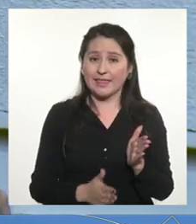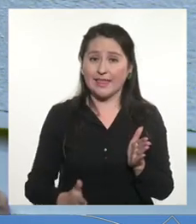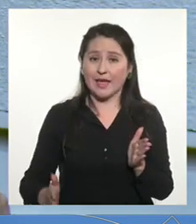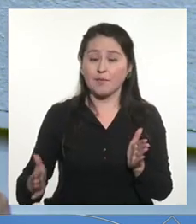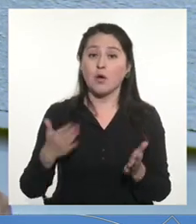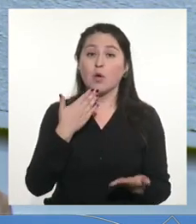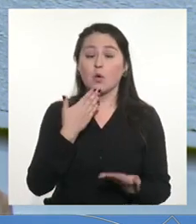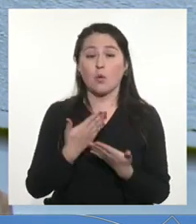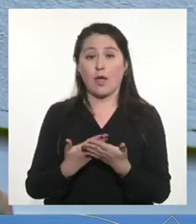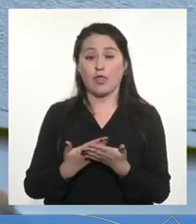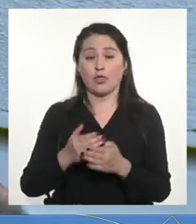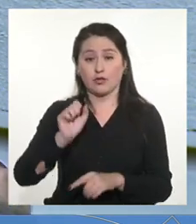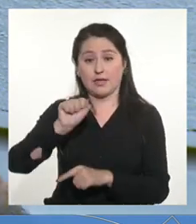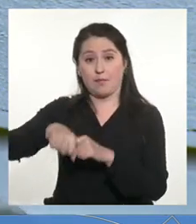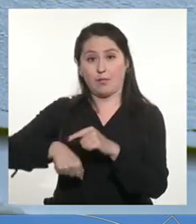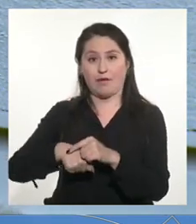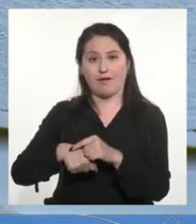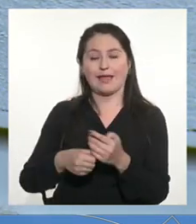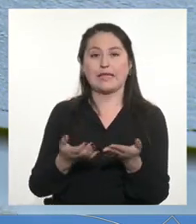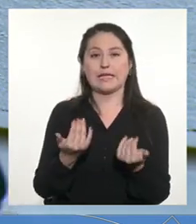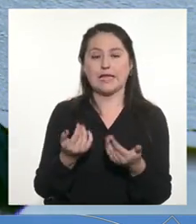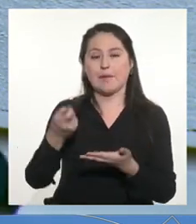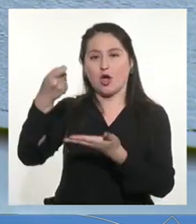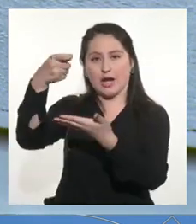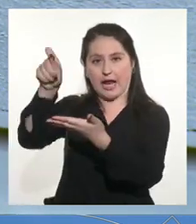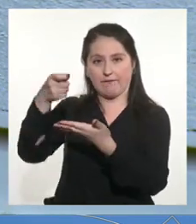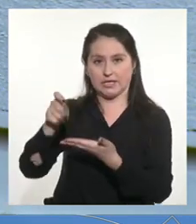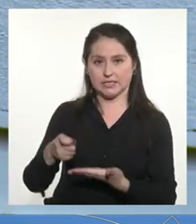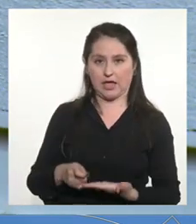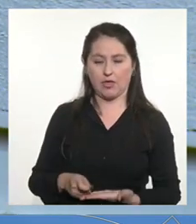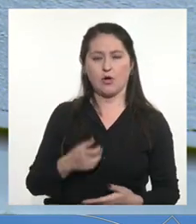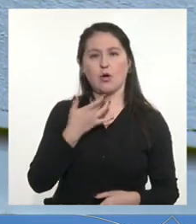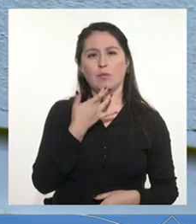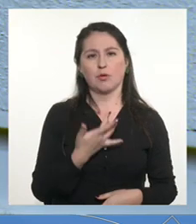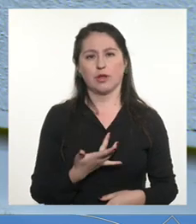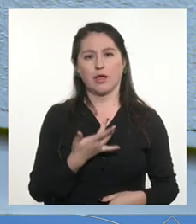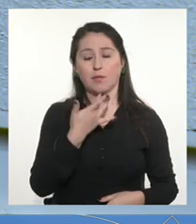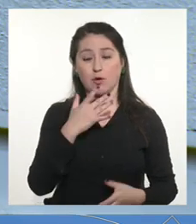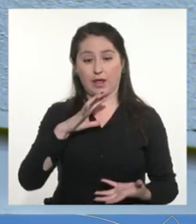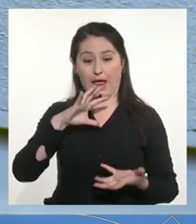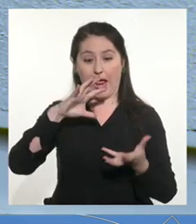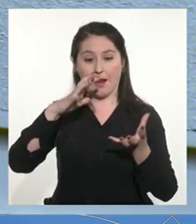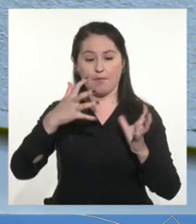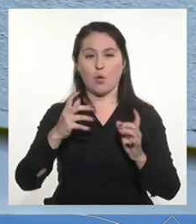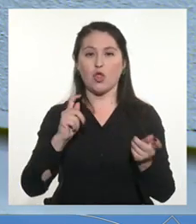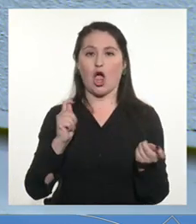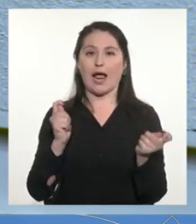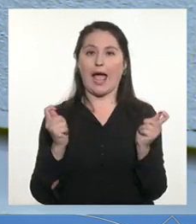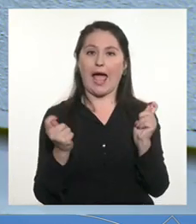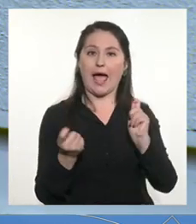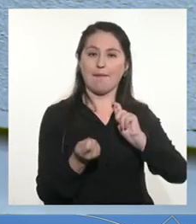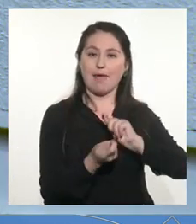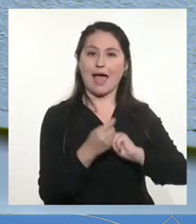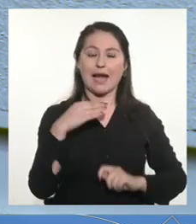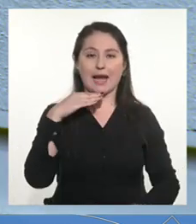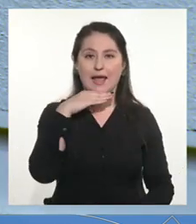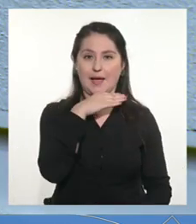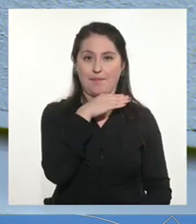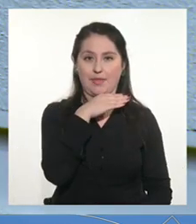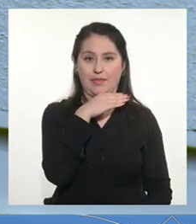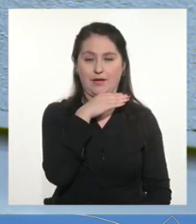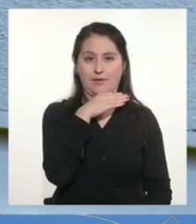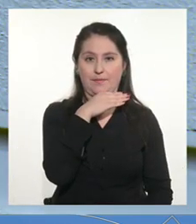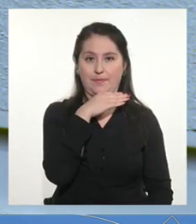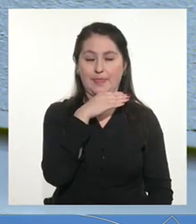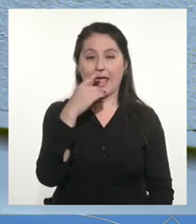debe ser revisado y por qué porque el mundo está cambiando más rápido lo que queremos y en la práctica